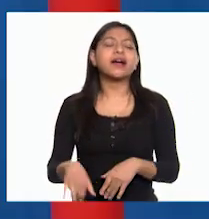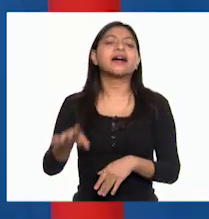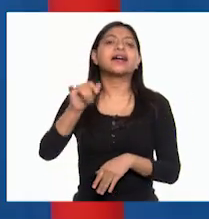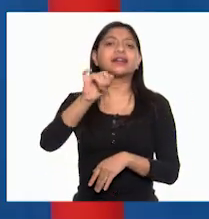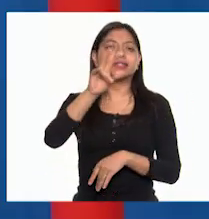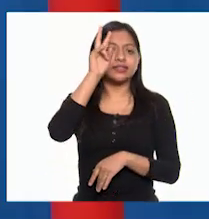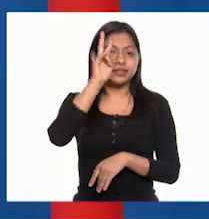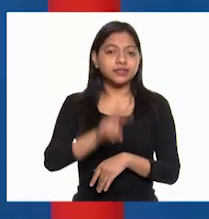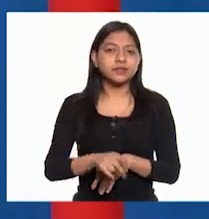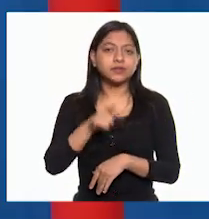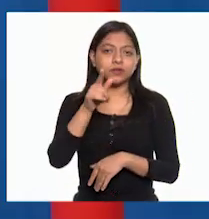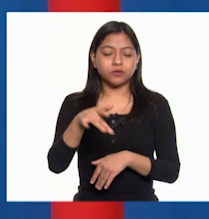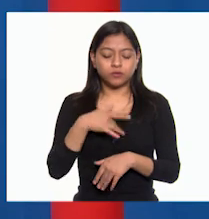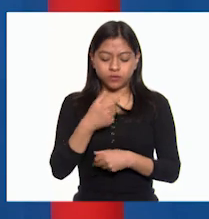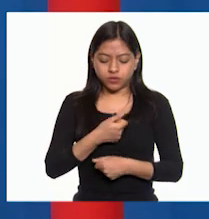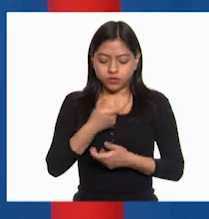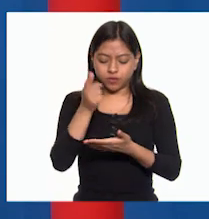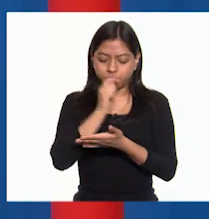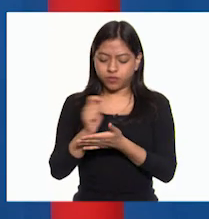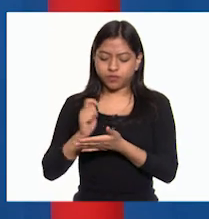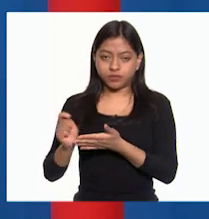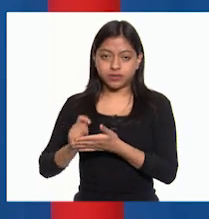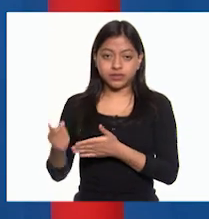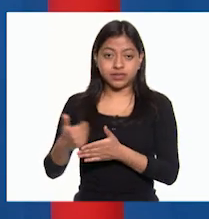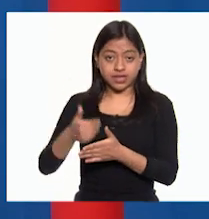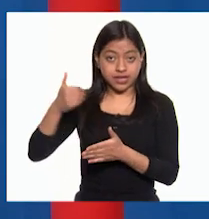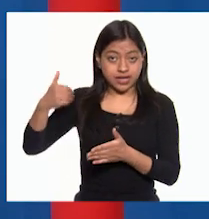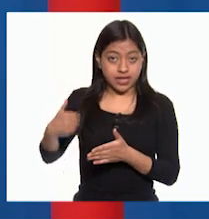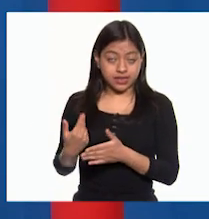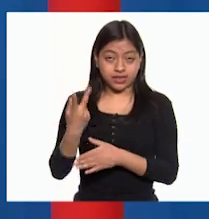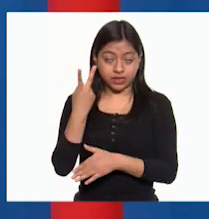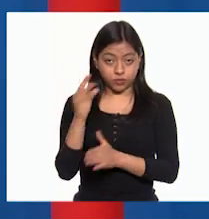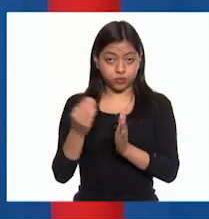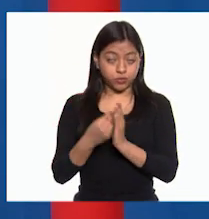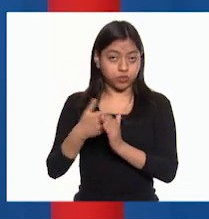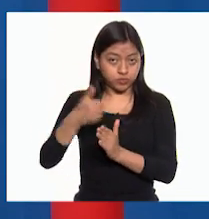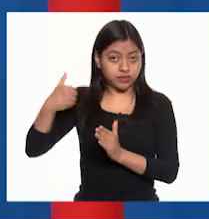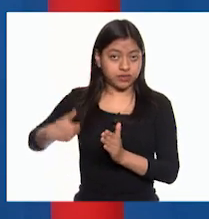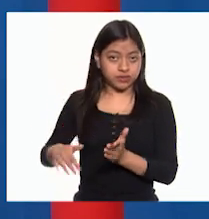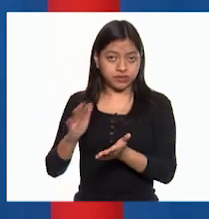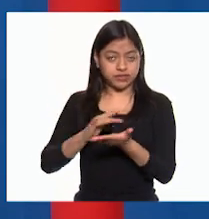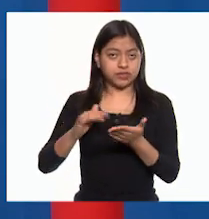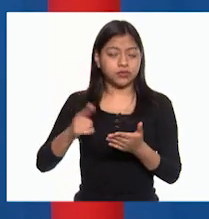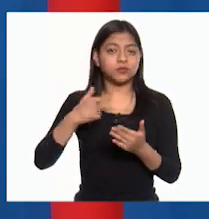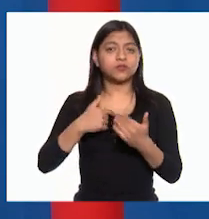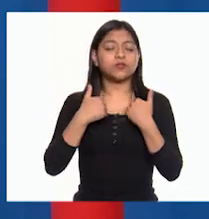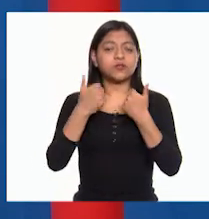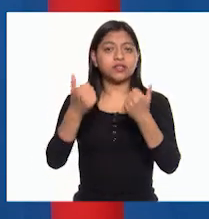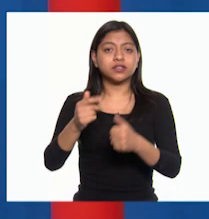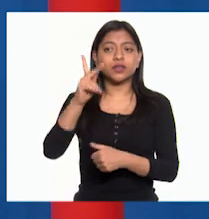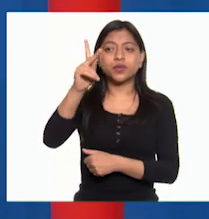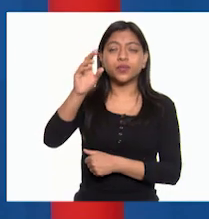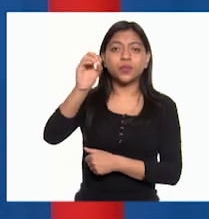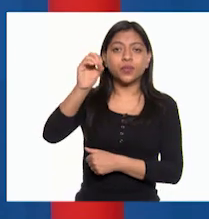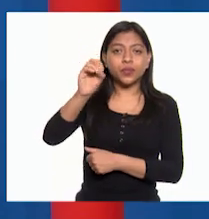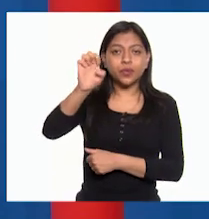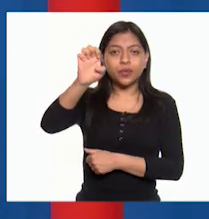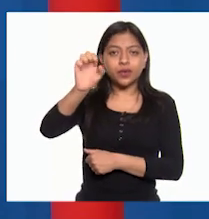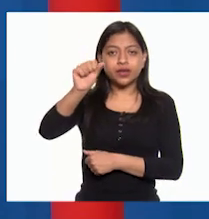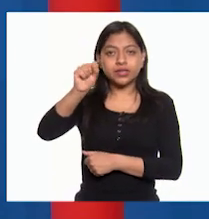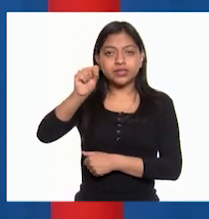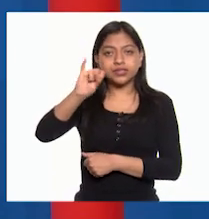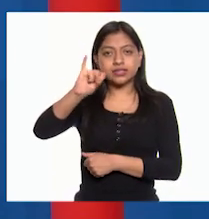partir de la lectura de los poemas titulados Poesía, que leímos hace 2 sesiones, Me quedó claro que al hablar de poesía se estaba